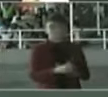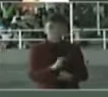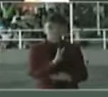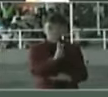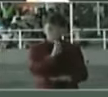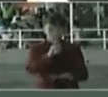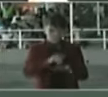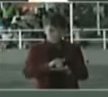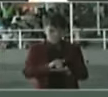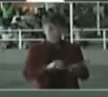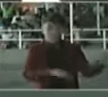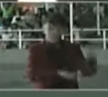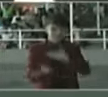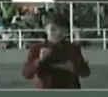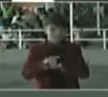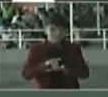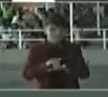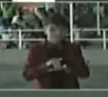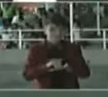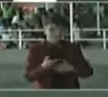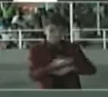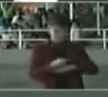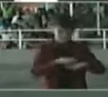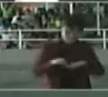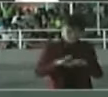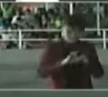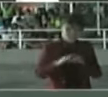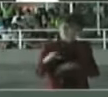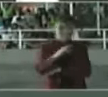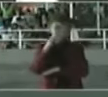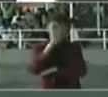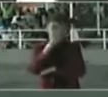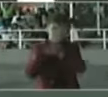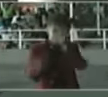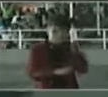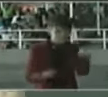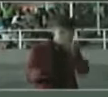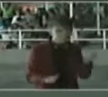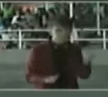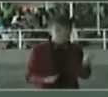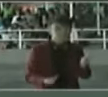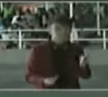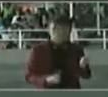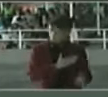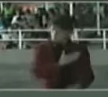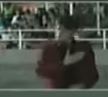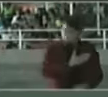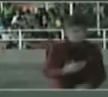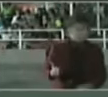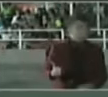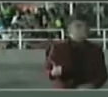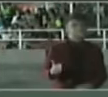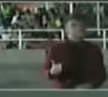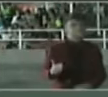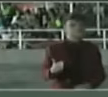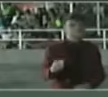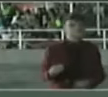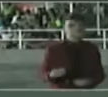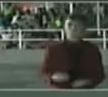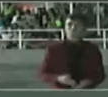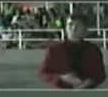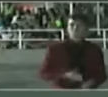de Jesús, de la Iglesia Pentecostal Unida de Colombia, dispuestos hoy a salir